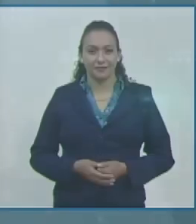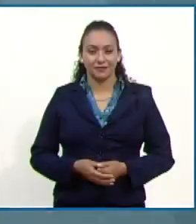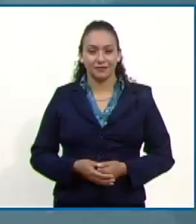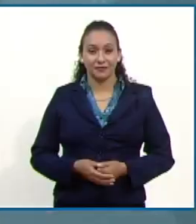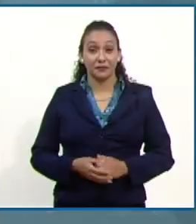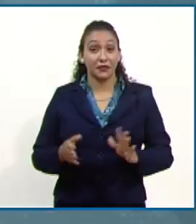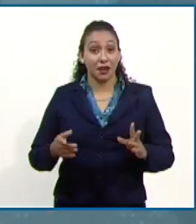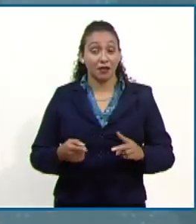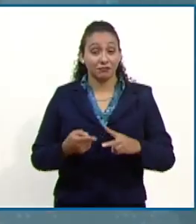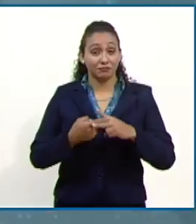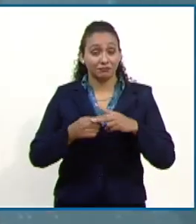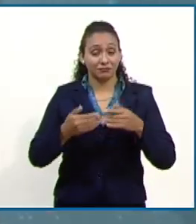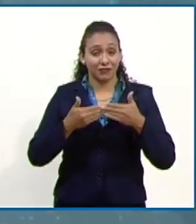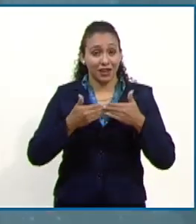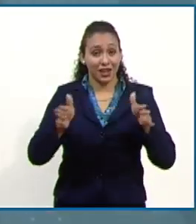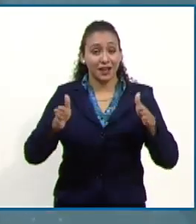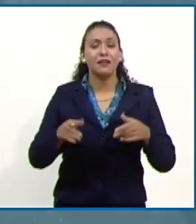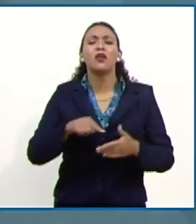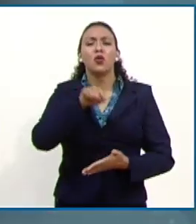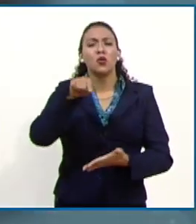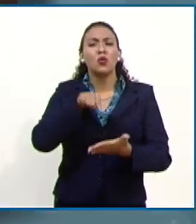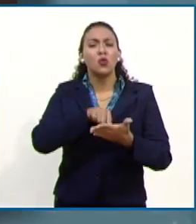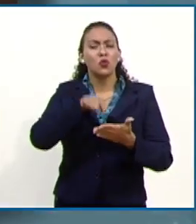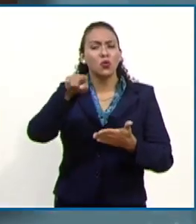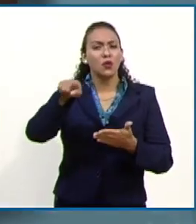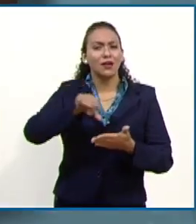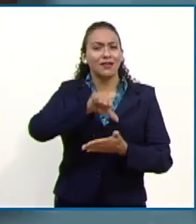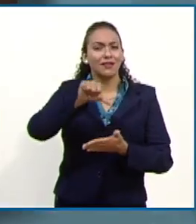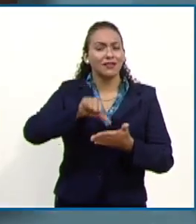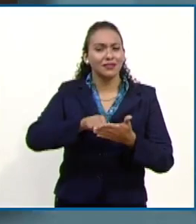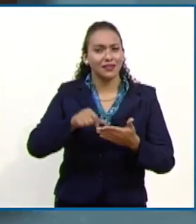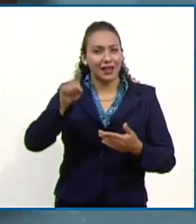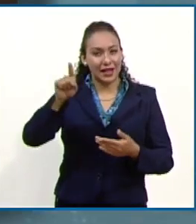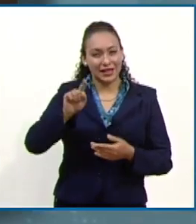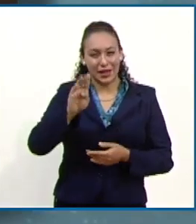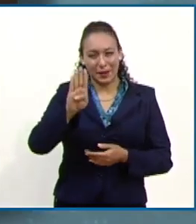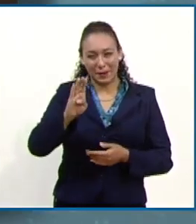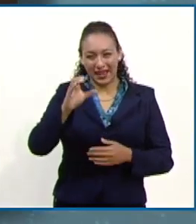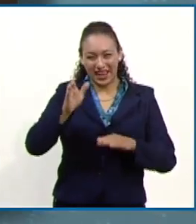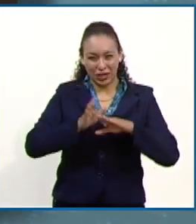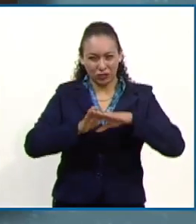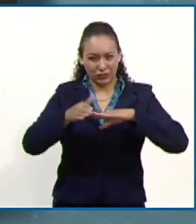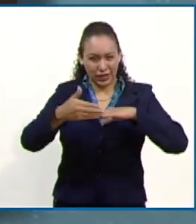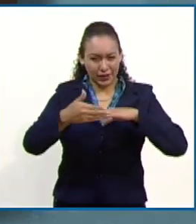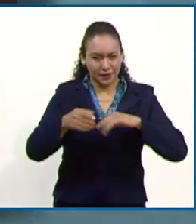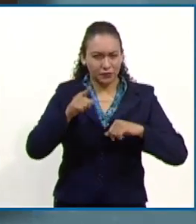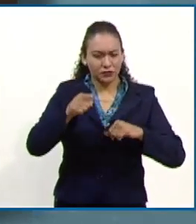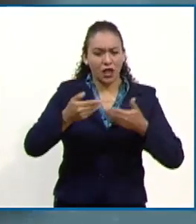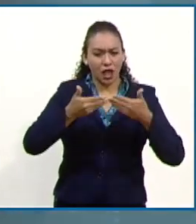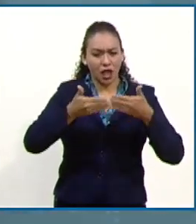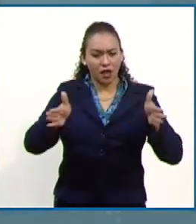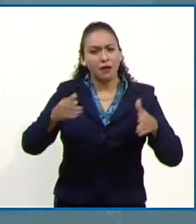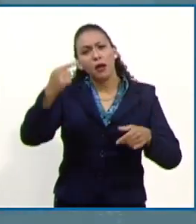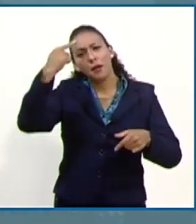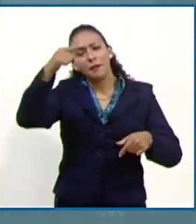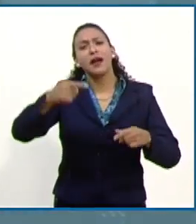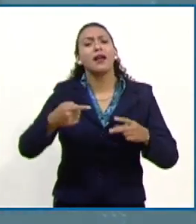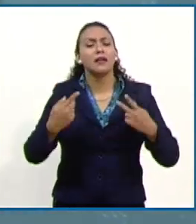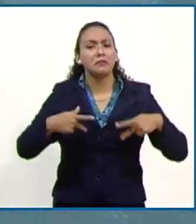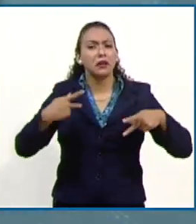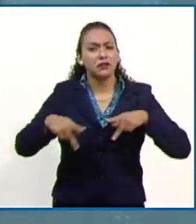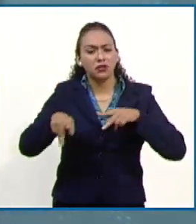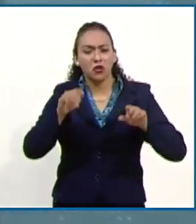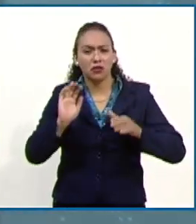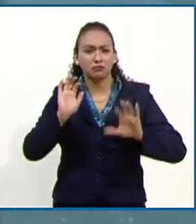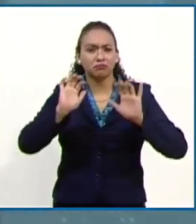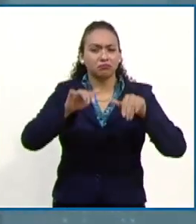Abrió sus puertas el Centro de Convivencia Familiar en Los Cabos, Baja California Sur, espacio neutral y digno gestionado por especialistas,